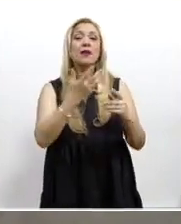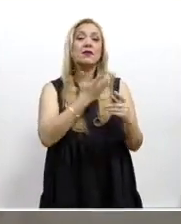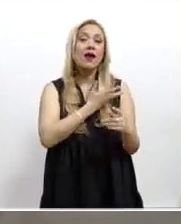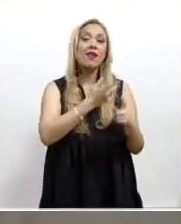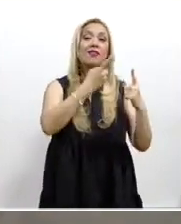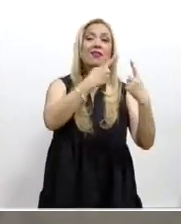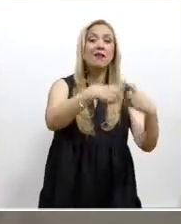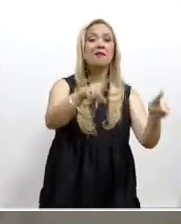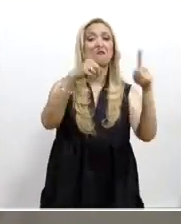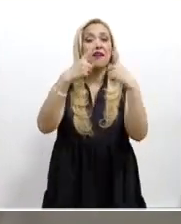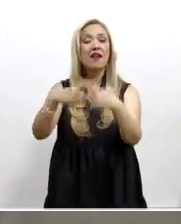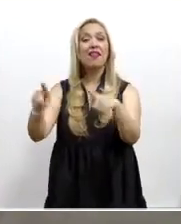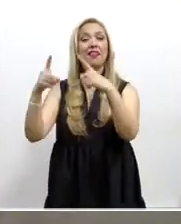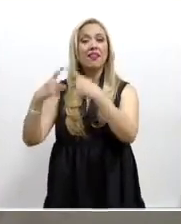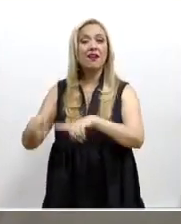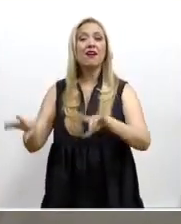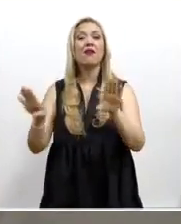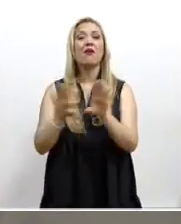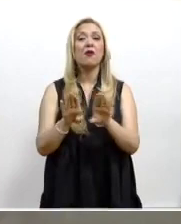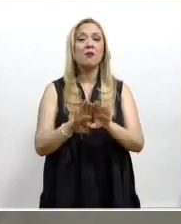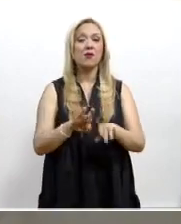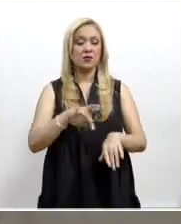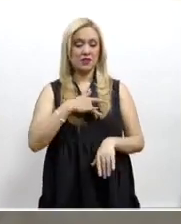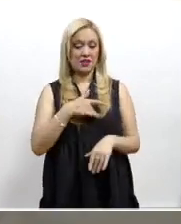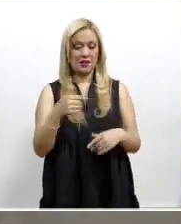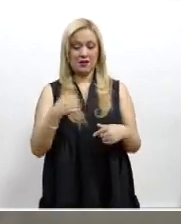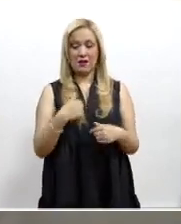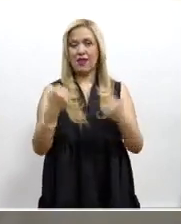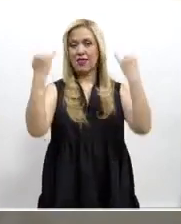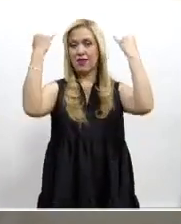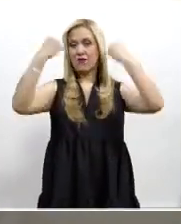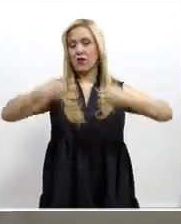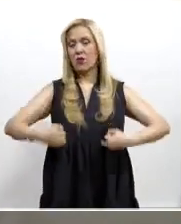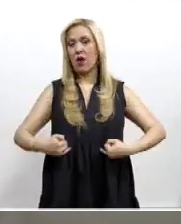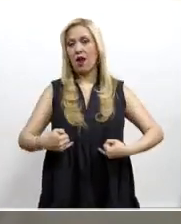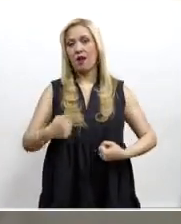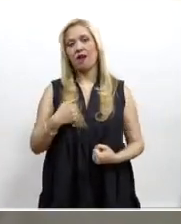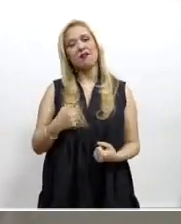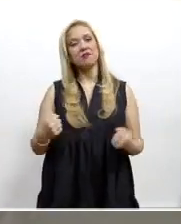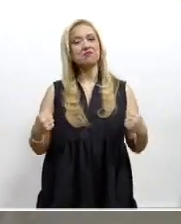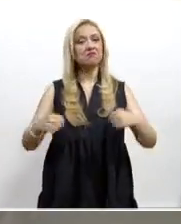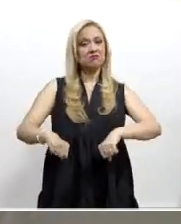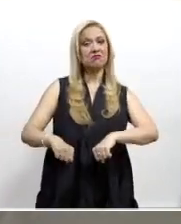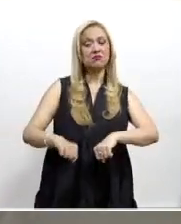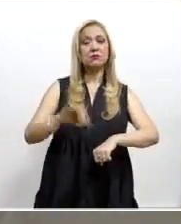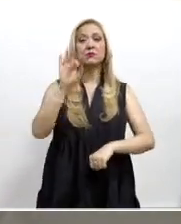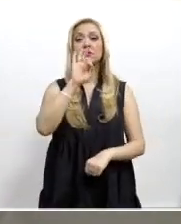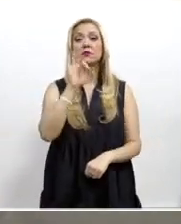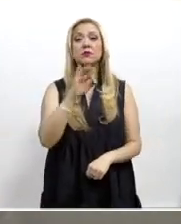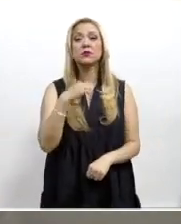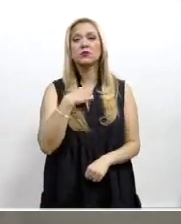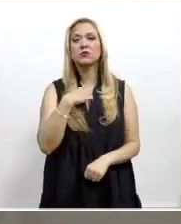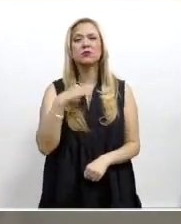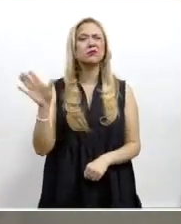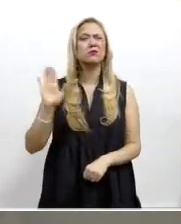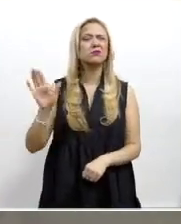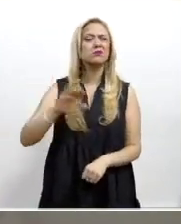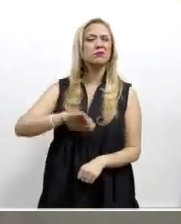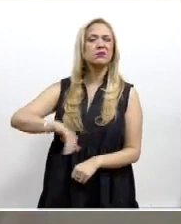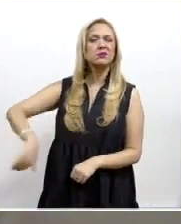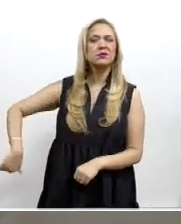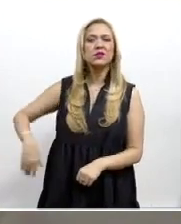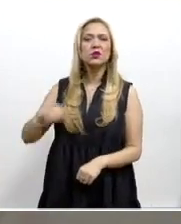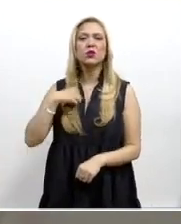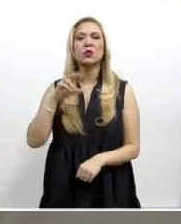la hora de utilizar o de recurrir a sus privilegios individuales. Pero el hecho de que no se usen en un momento determinado no quiere decir que no se tengan, que no